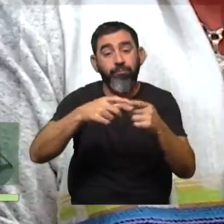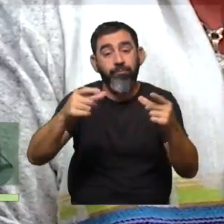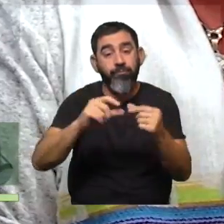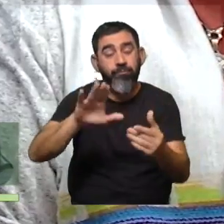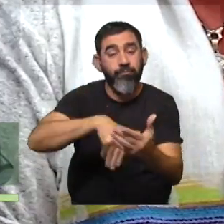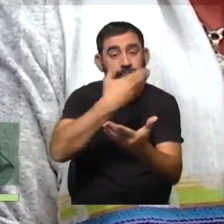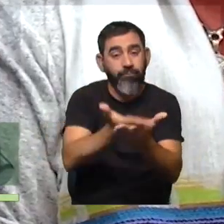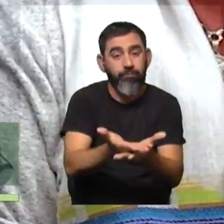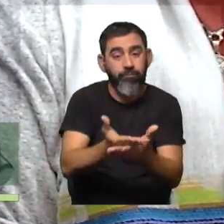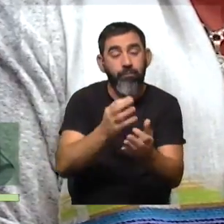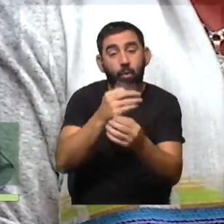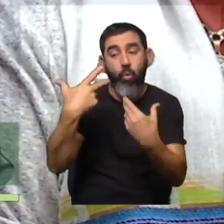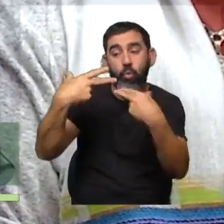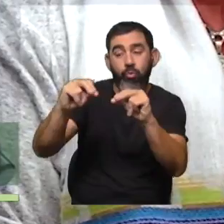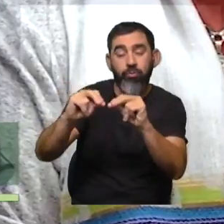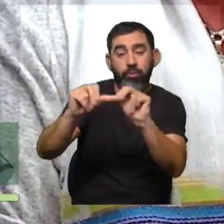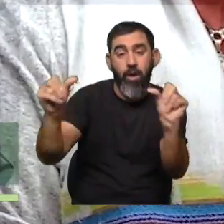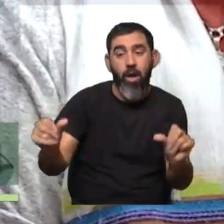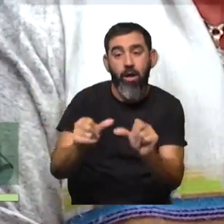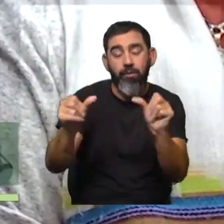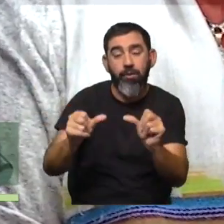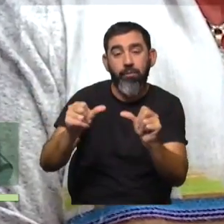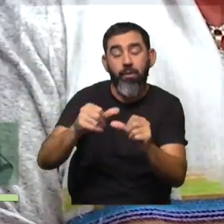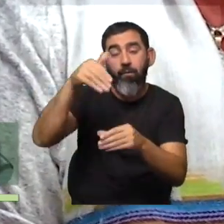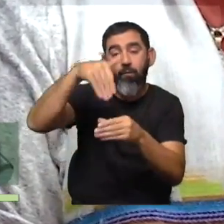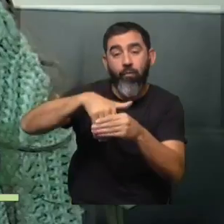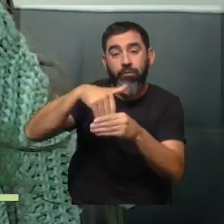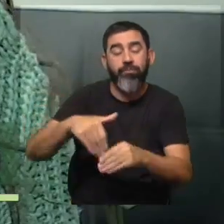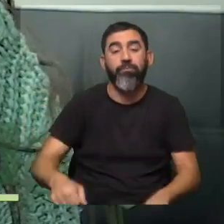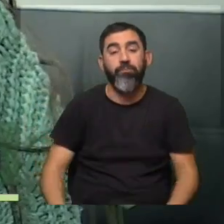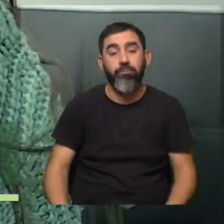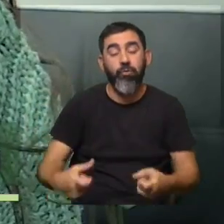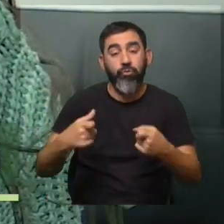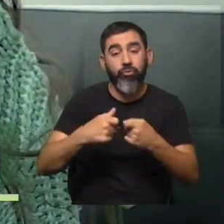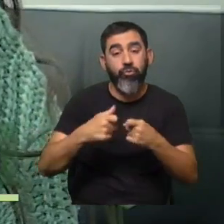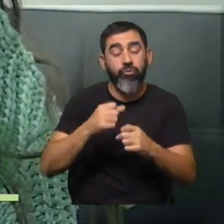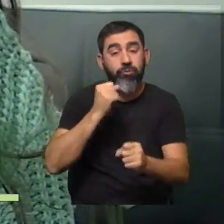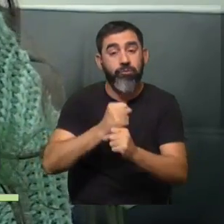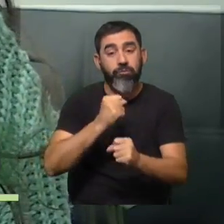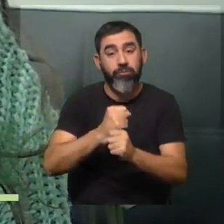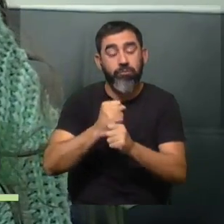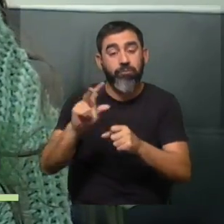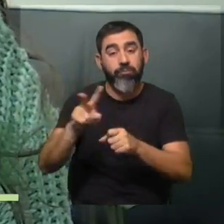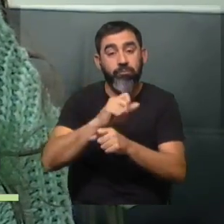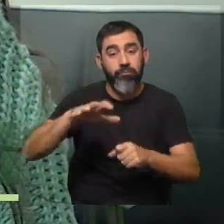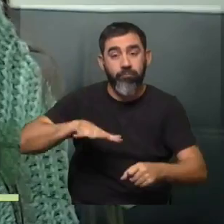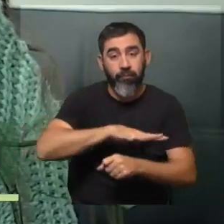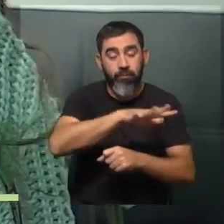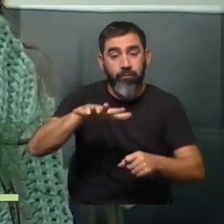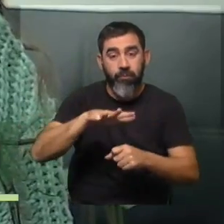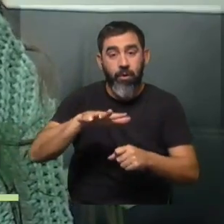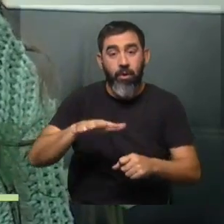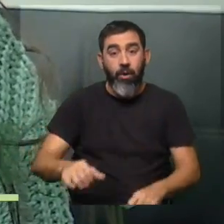propuestas o la negativa a activar el mecanismo de consulta popular la asociación de trabajadores de la seguridad social